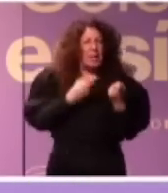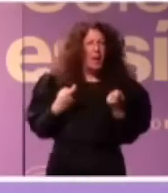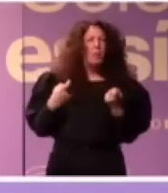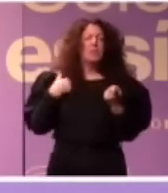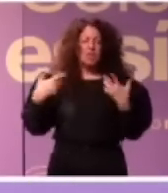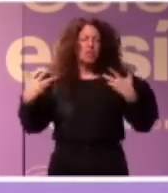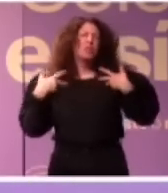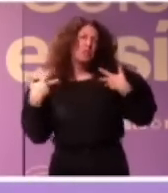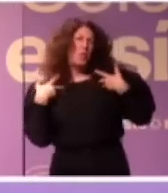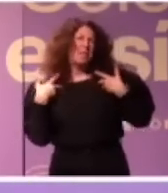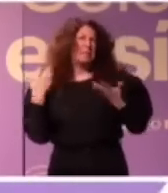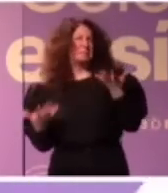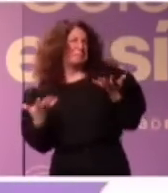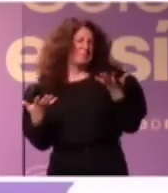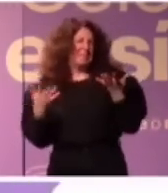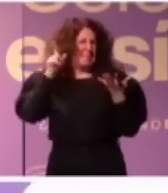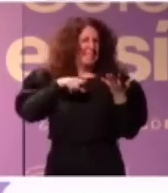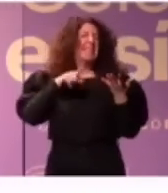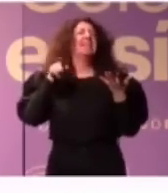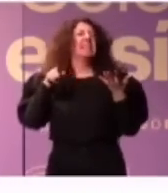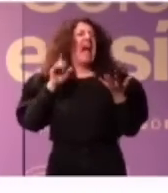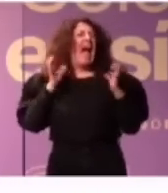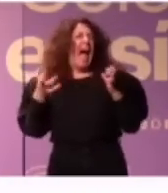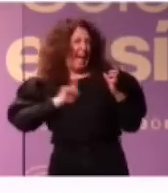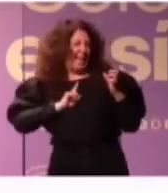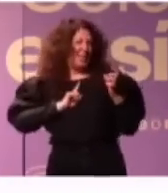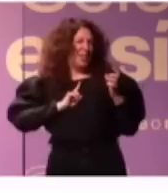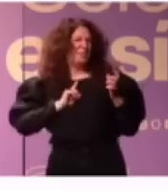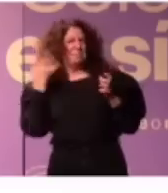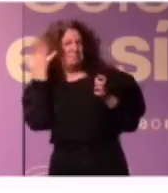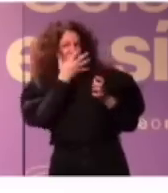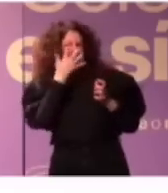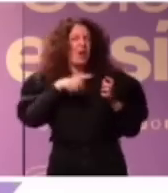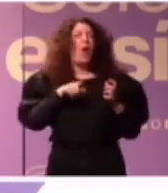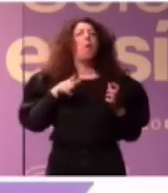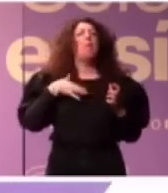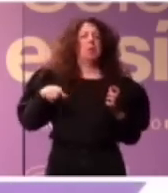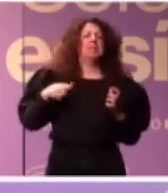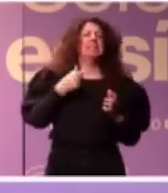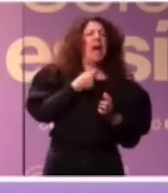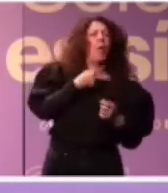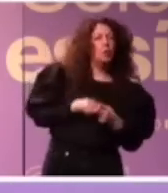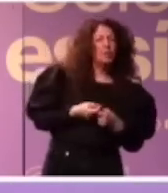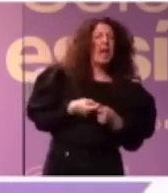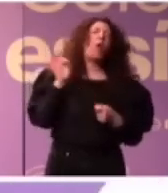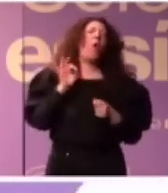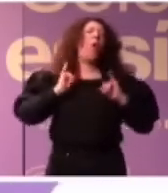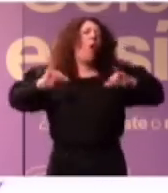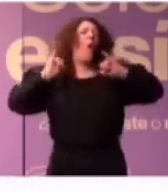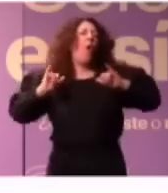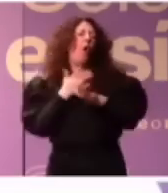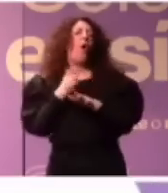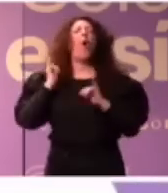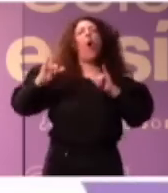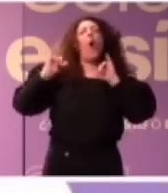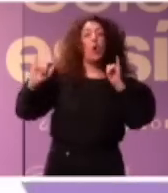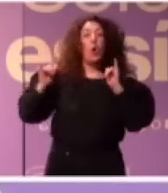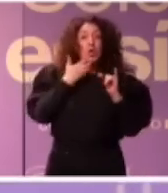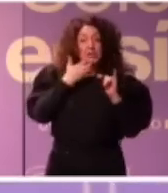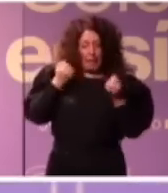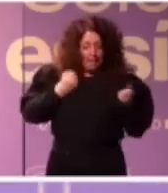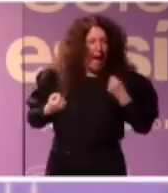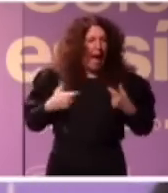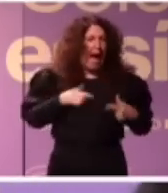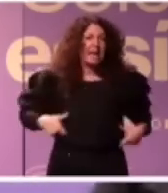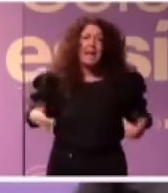habías sufrido una agresión y asumía que a lo mejor te había gustado, incluso que había jolgorio, si tú no presentabas esas